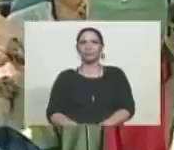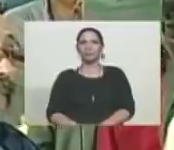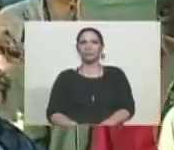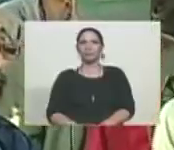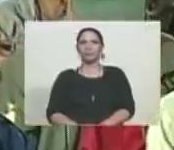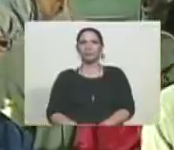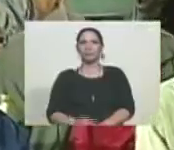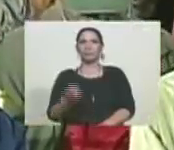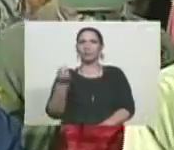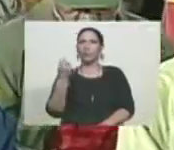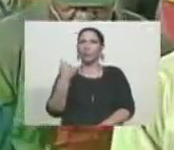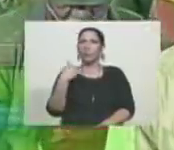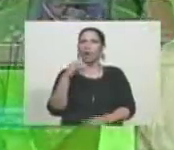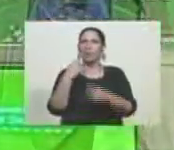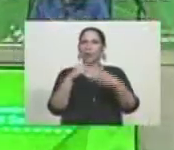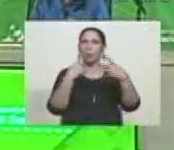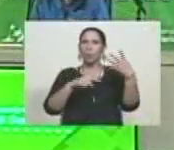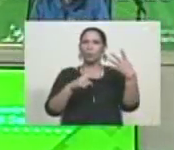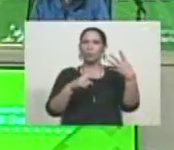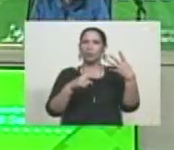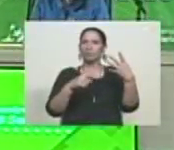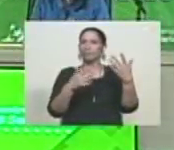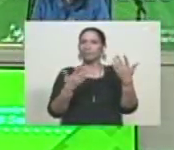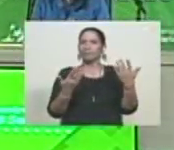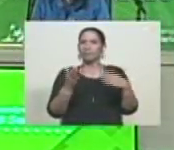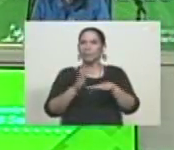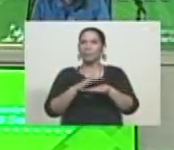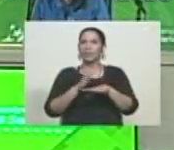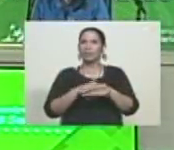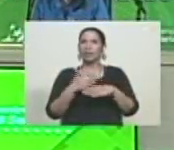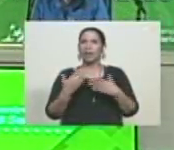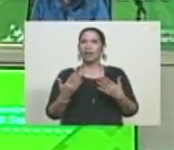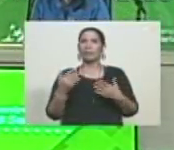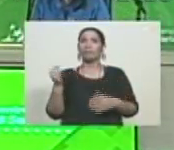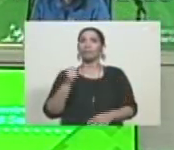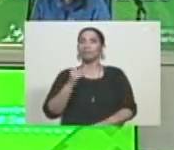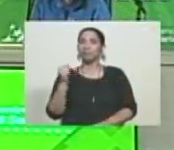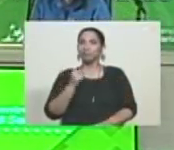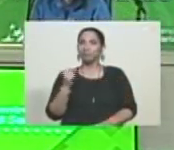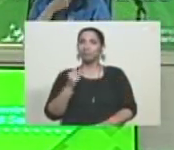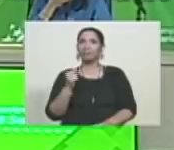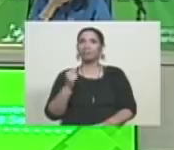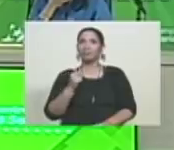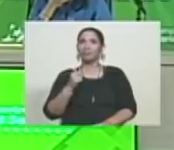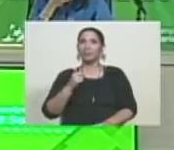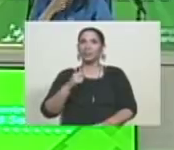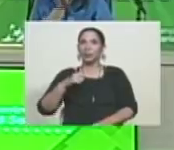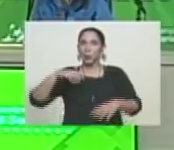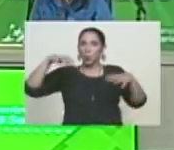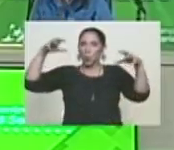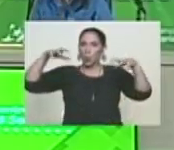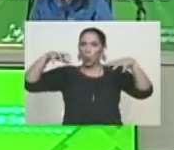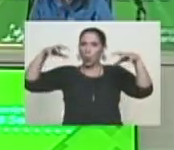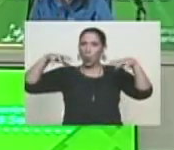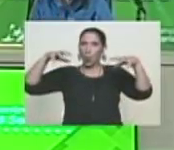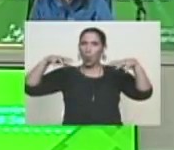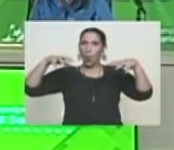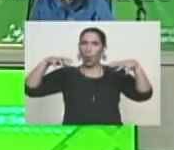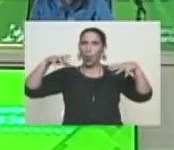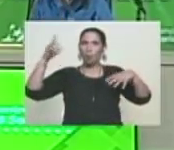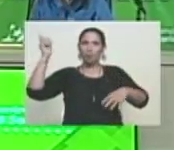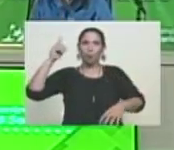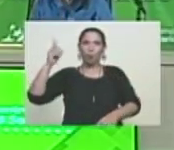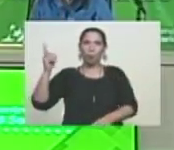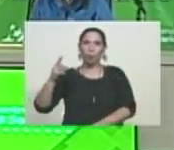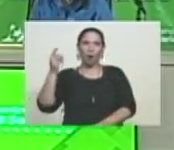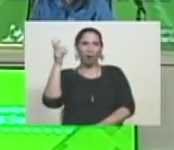¿Y cuántas cosas han pasado desde ahí? Palabra cierta, mira. Está tronando Bolívar, está tronando